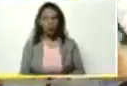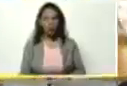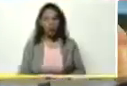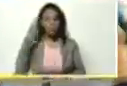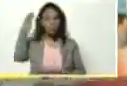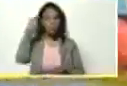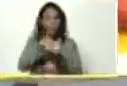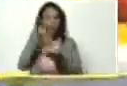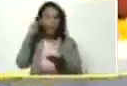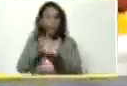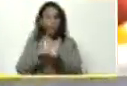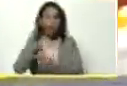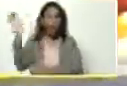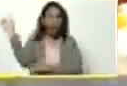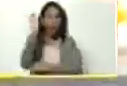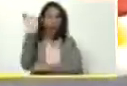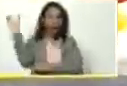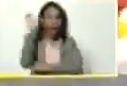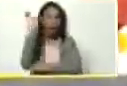Miranda,